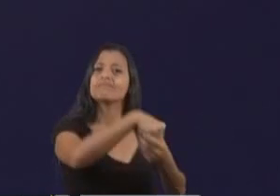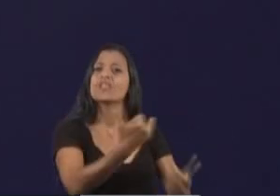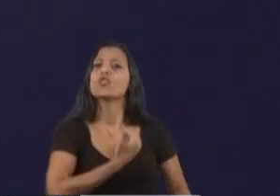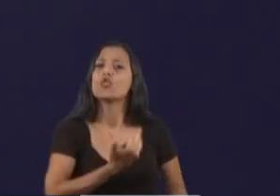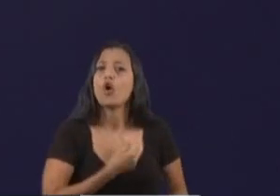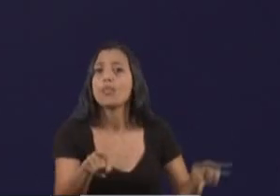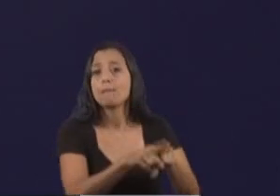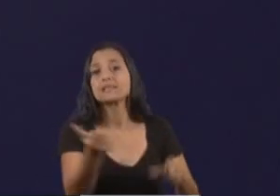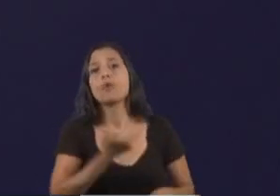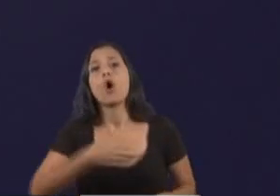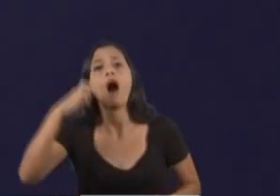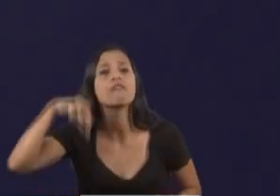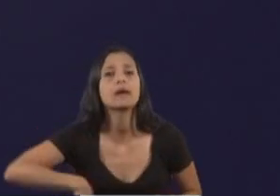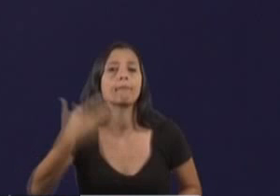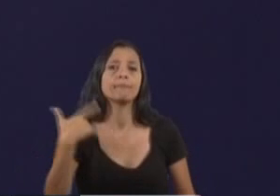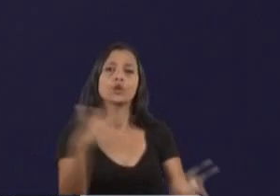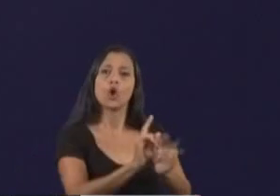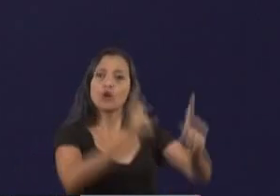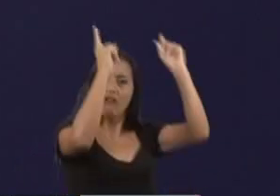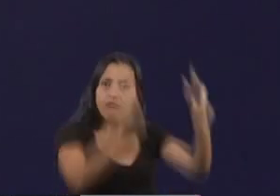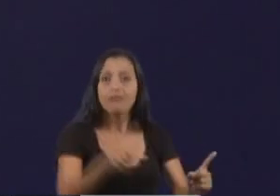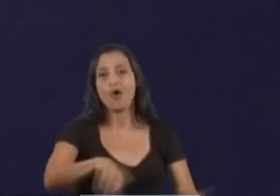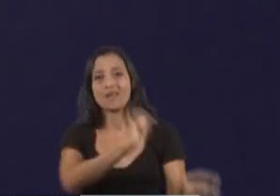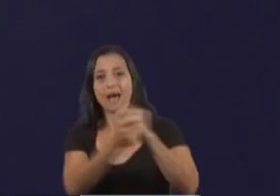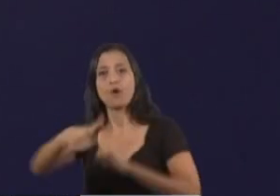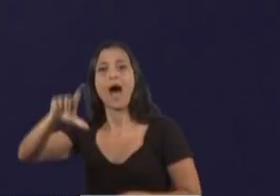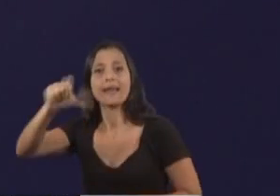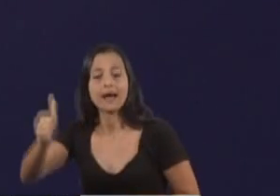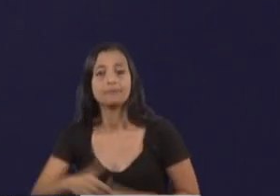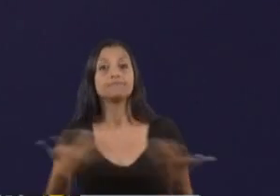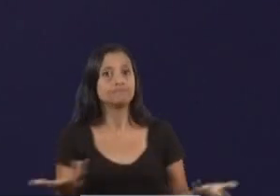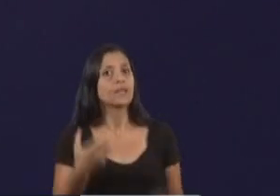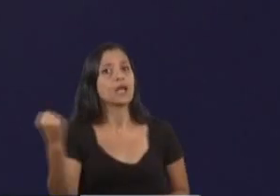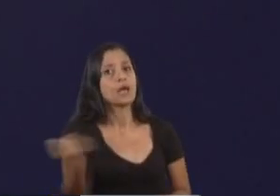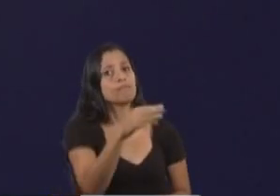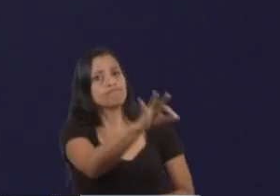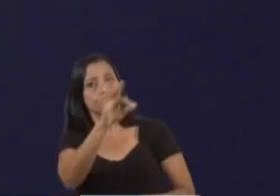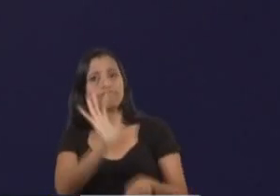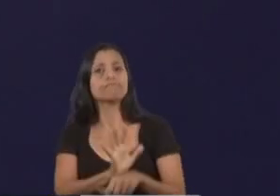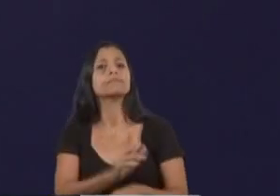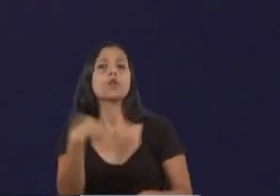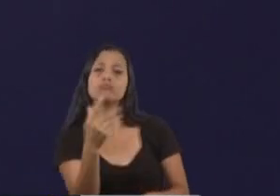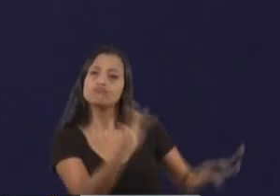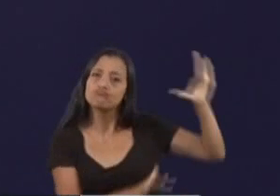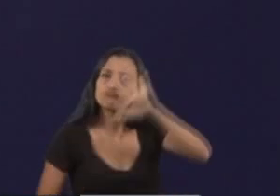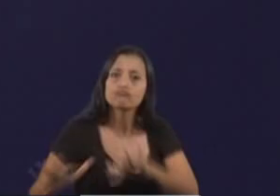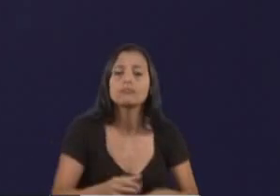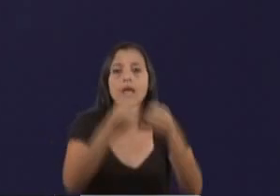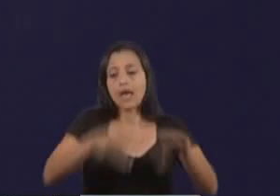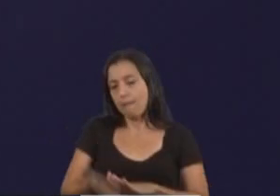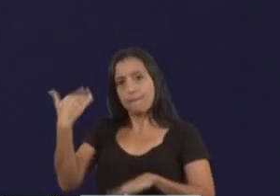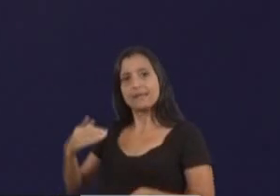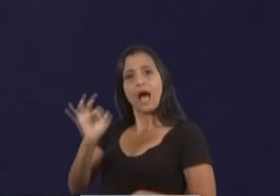la extinta AFIP, en lo que hoy denominamos ARCA. Cabe destacar que en el marco de la reestructuración, que empezó en octubre del